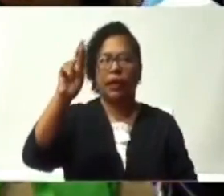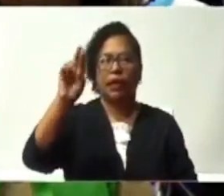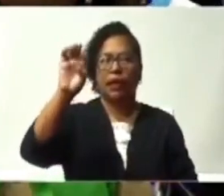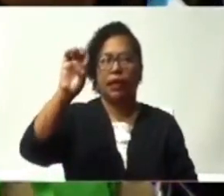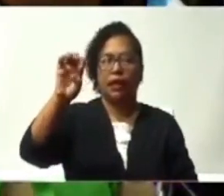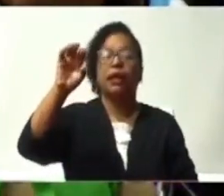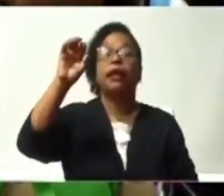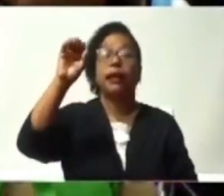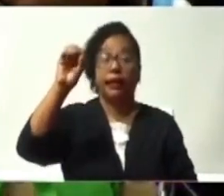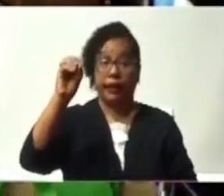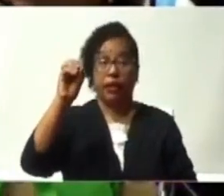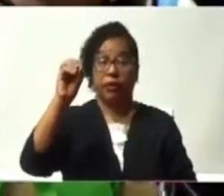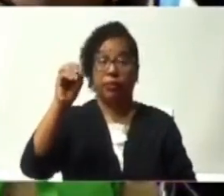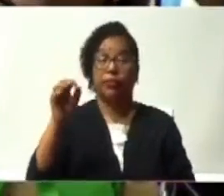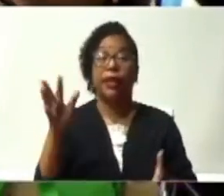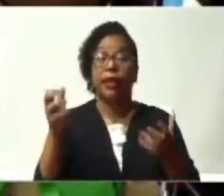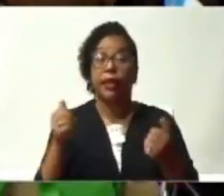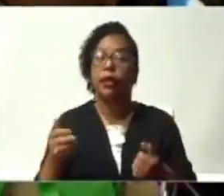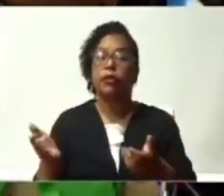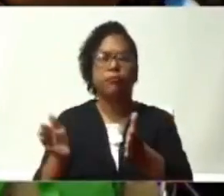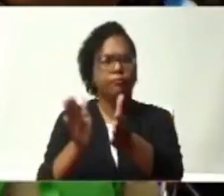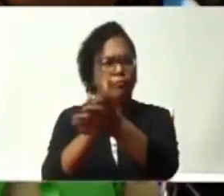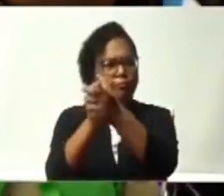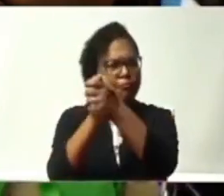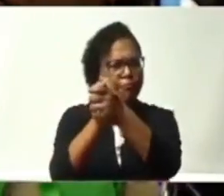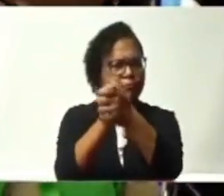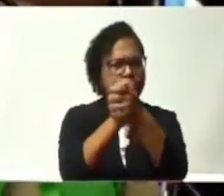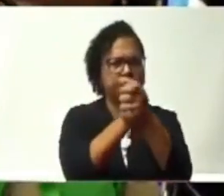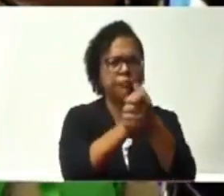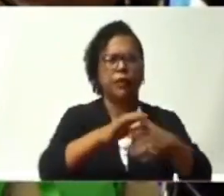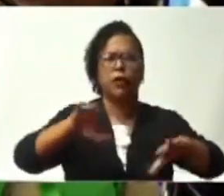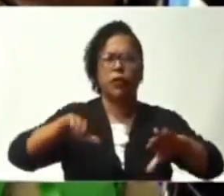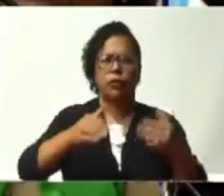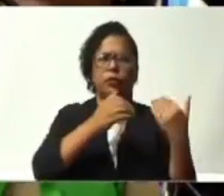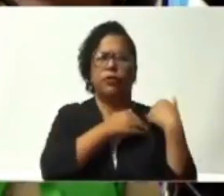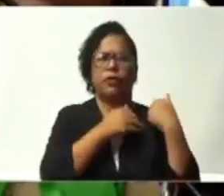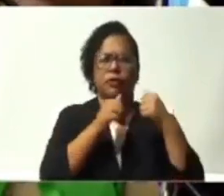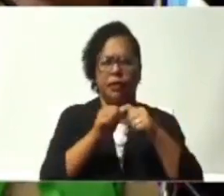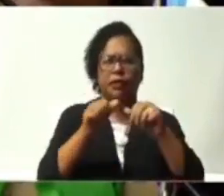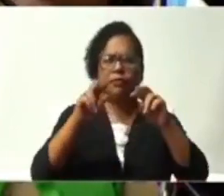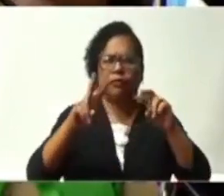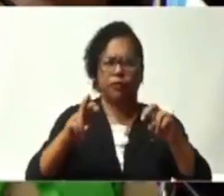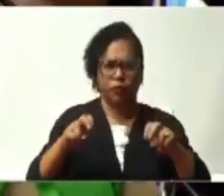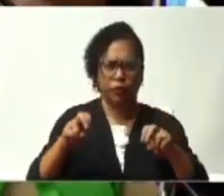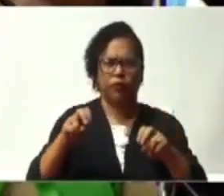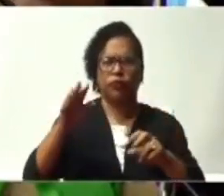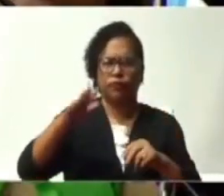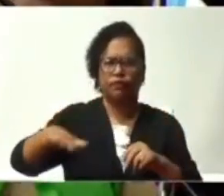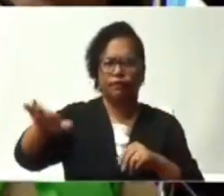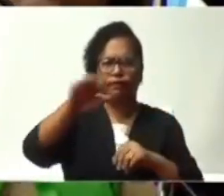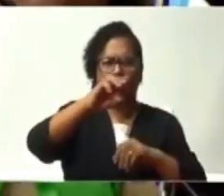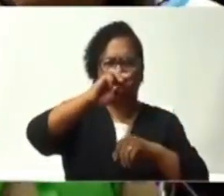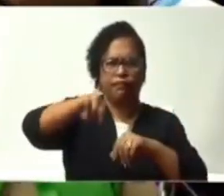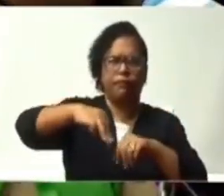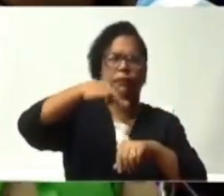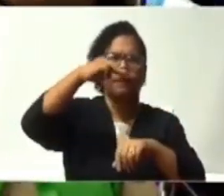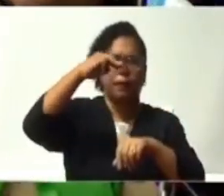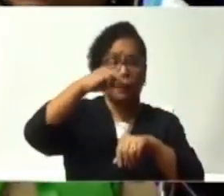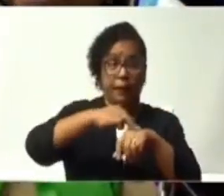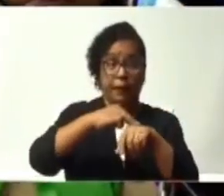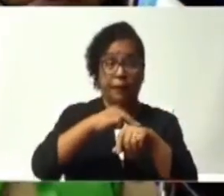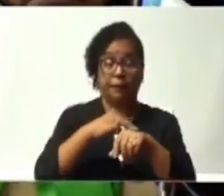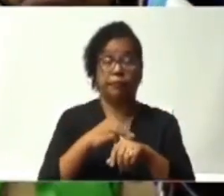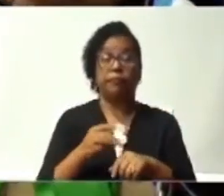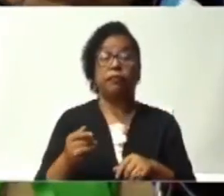a la Comisión de Asuntos Municipales que nos acompañó a esa zona maravillosa y prodigiosa de